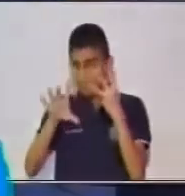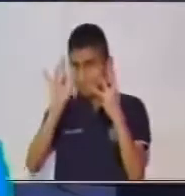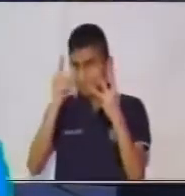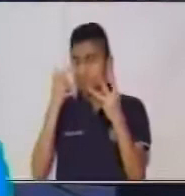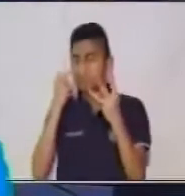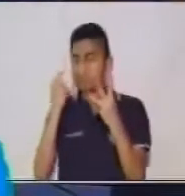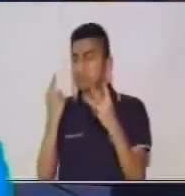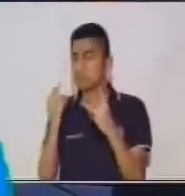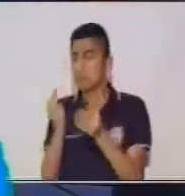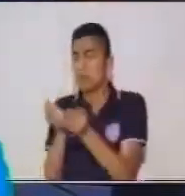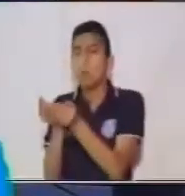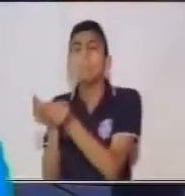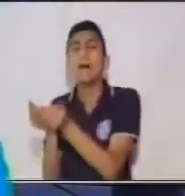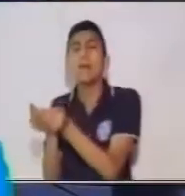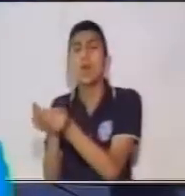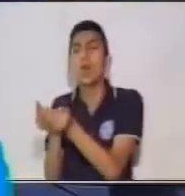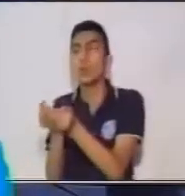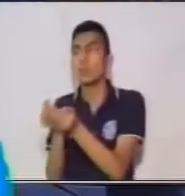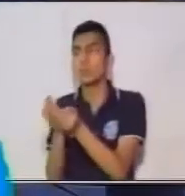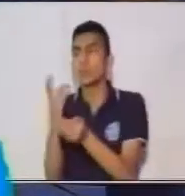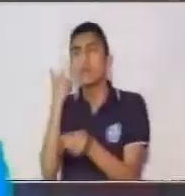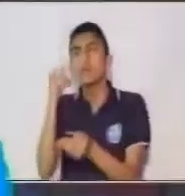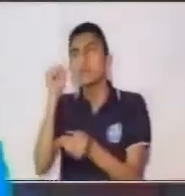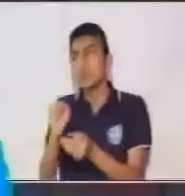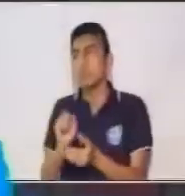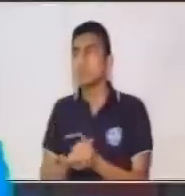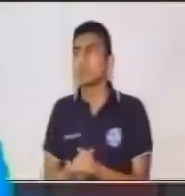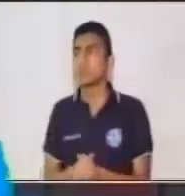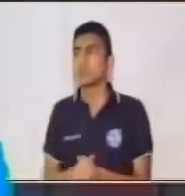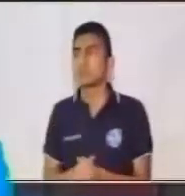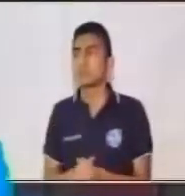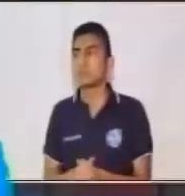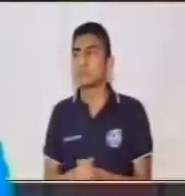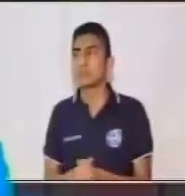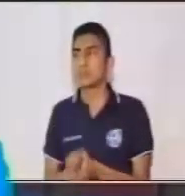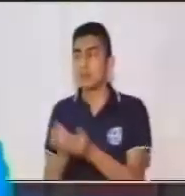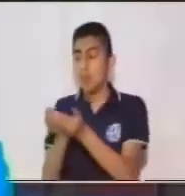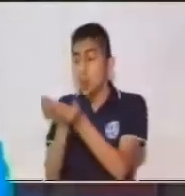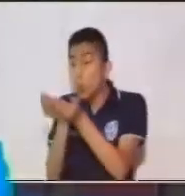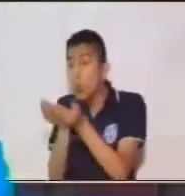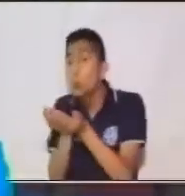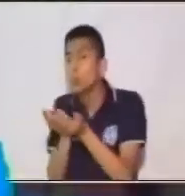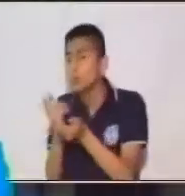a navegar con nuestro barco. Y soplamos.